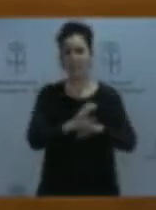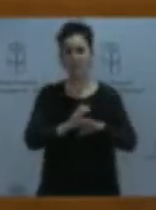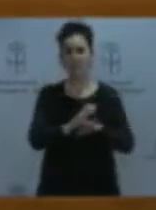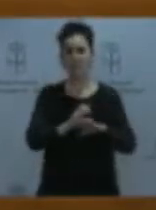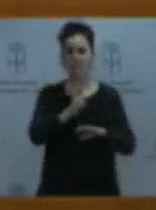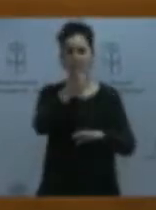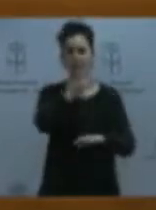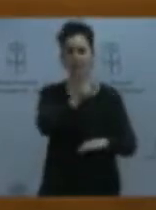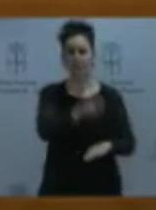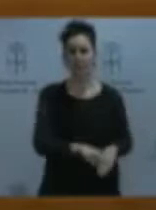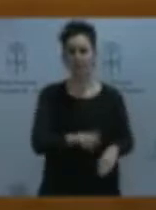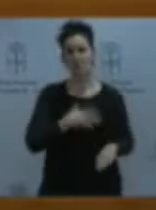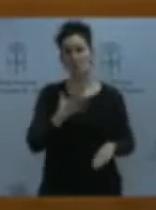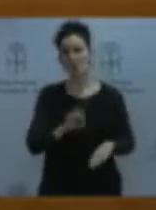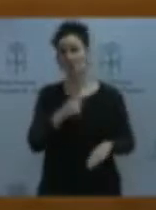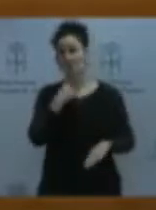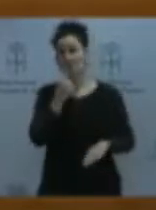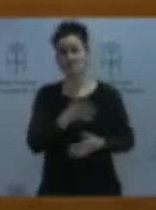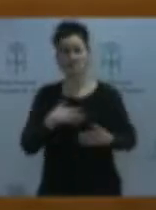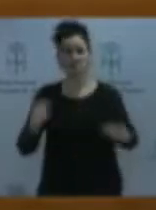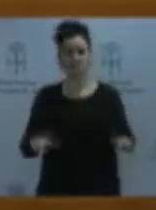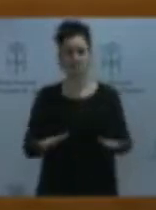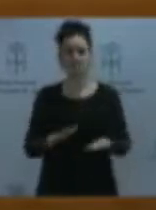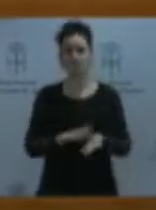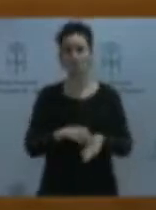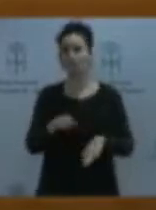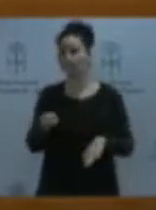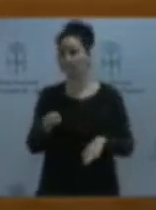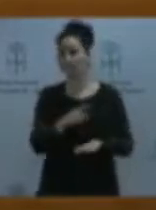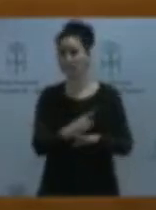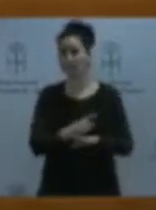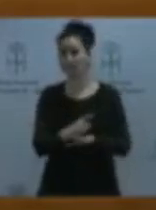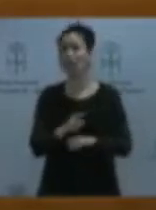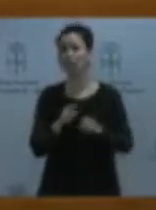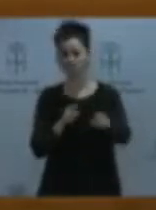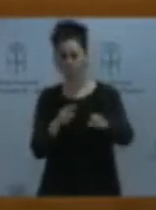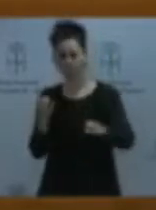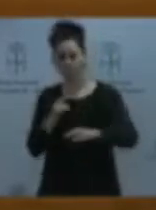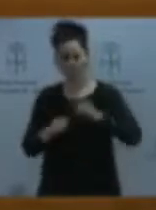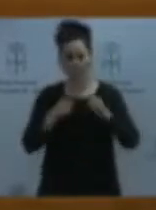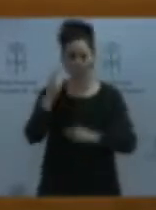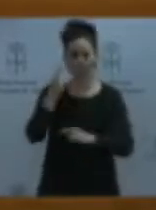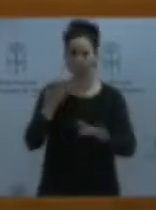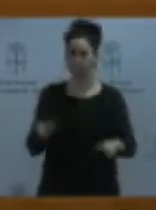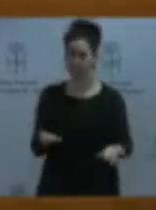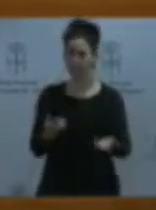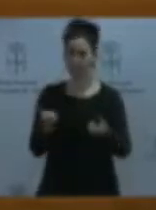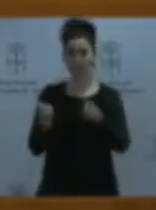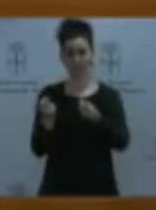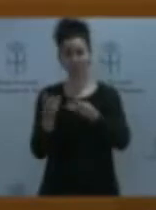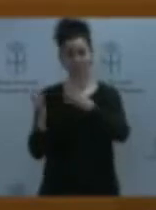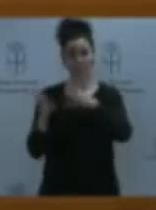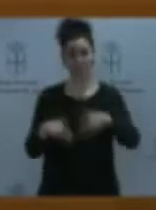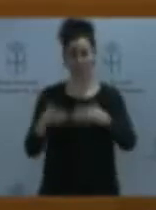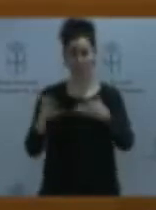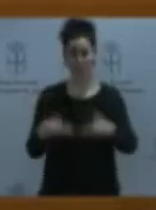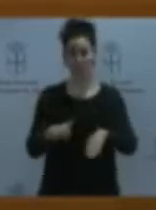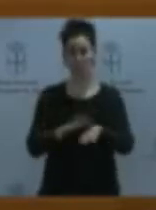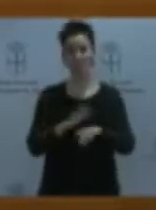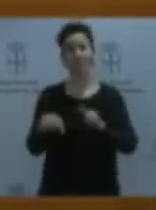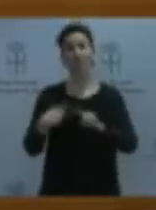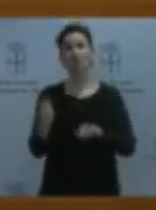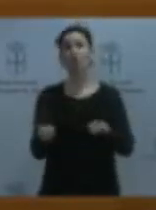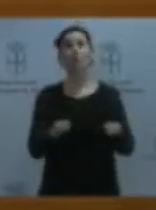quien quiera esas horas extraordinarias o hacer sus propios números que luego maneja a su libre